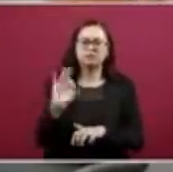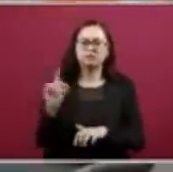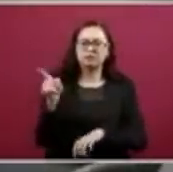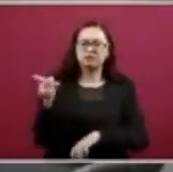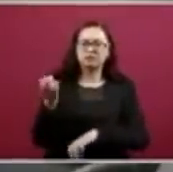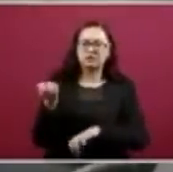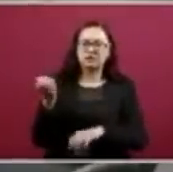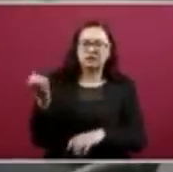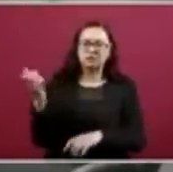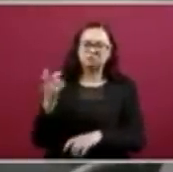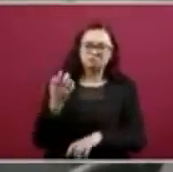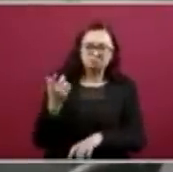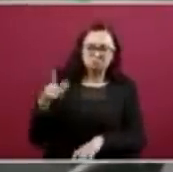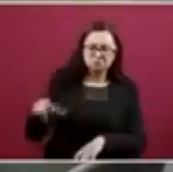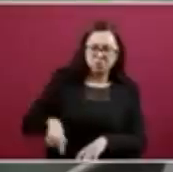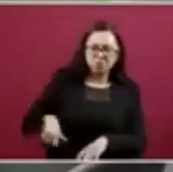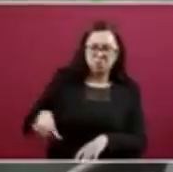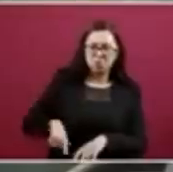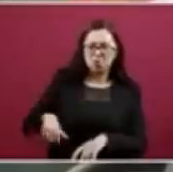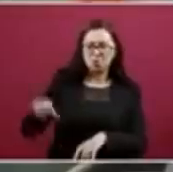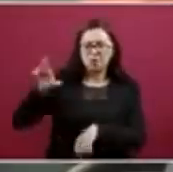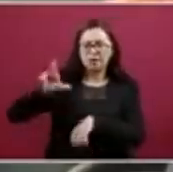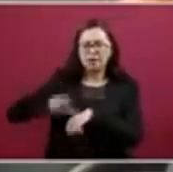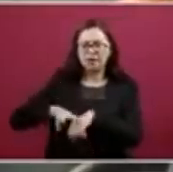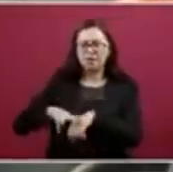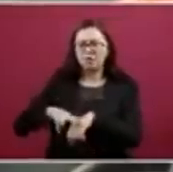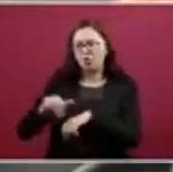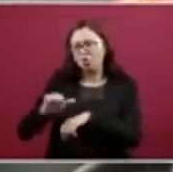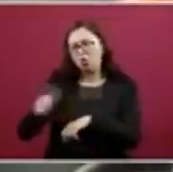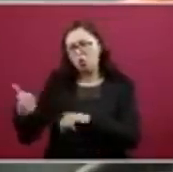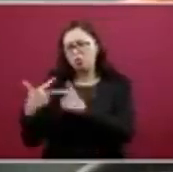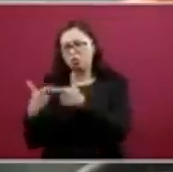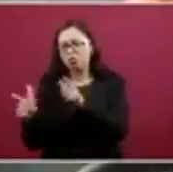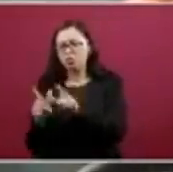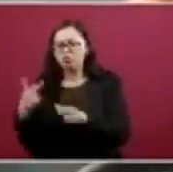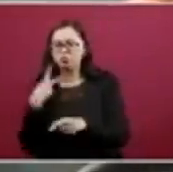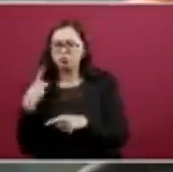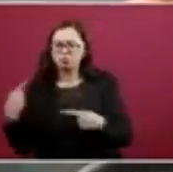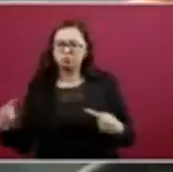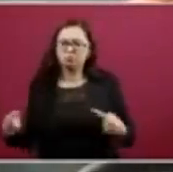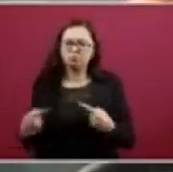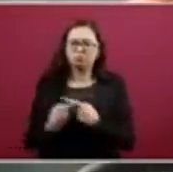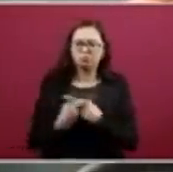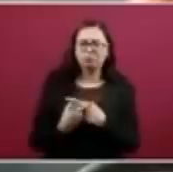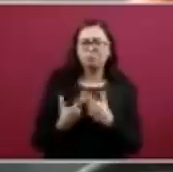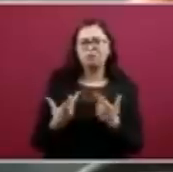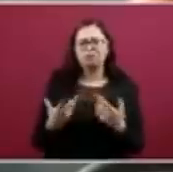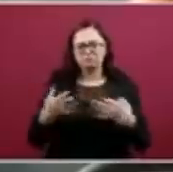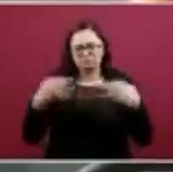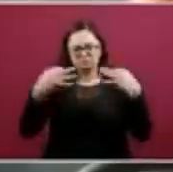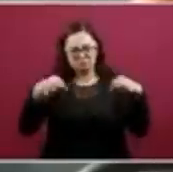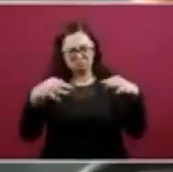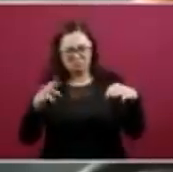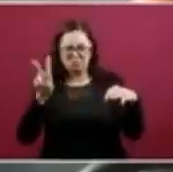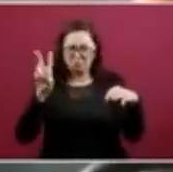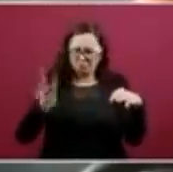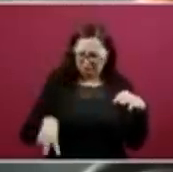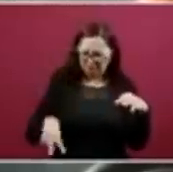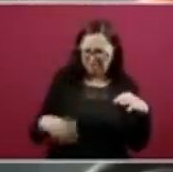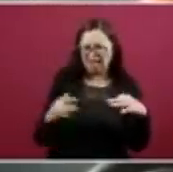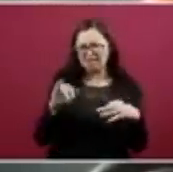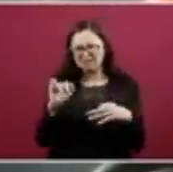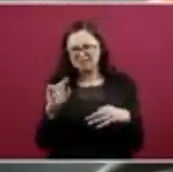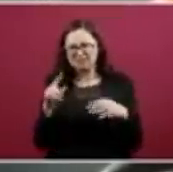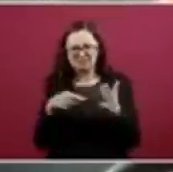sus eventos. Usted nos decía ayer que iba a revisar la autenticidad de este documento, si lo pudo hacer, si sabe si en realidad es